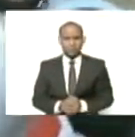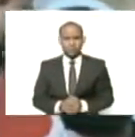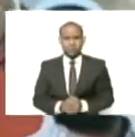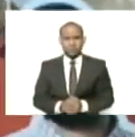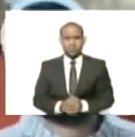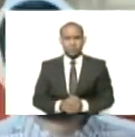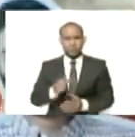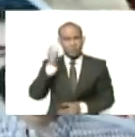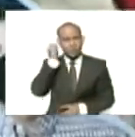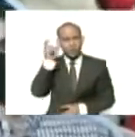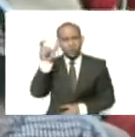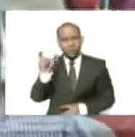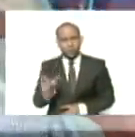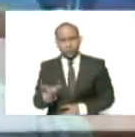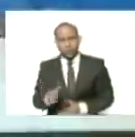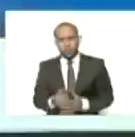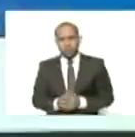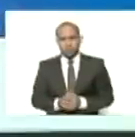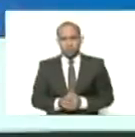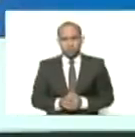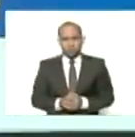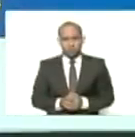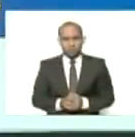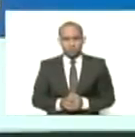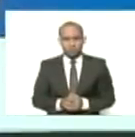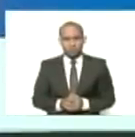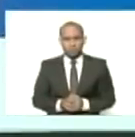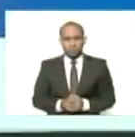Compañera Barón. Está